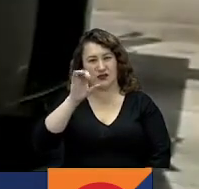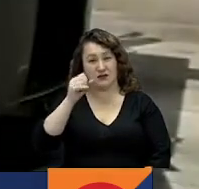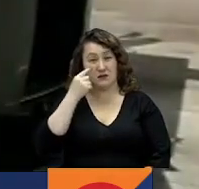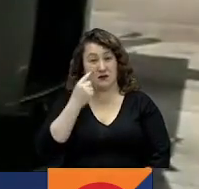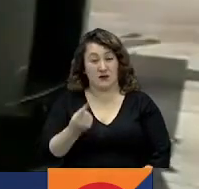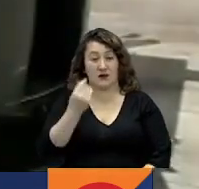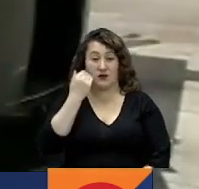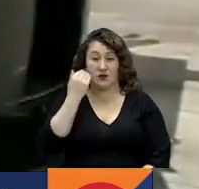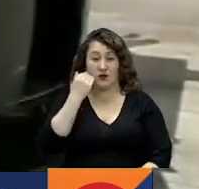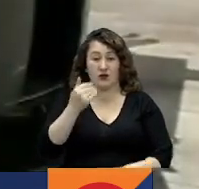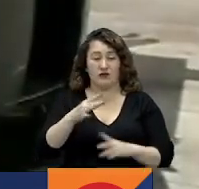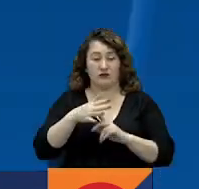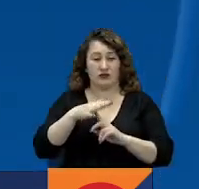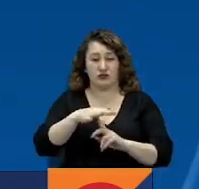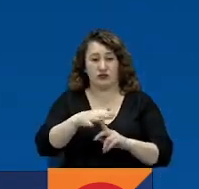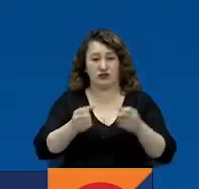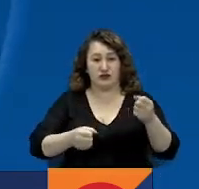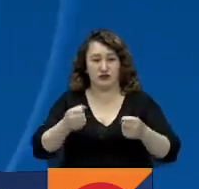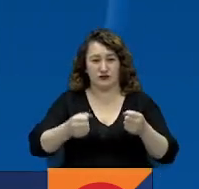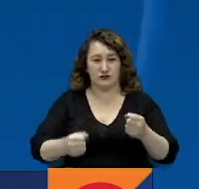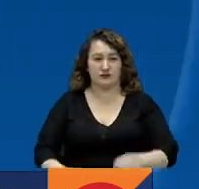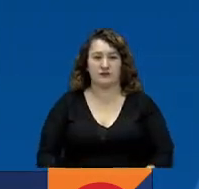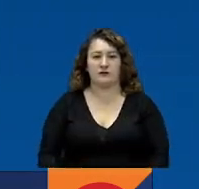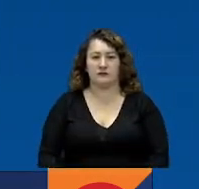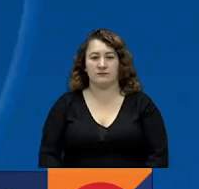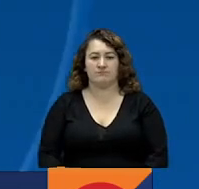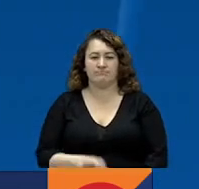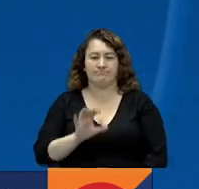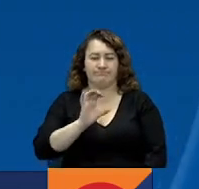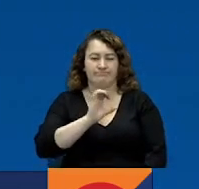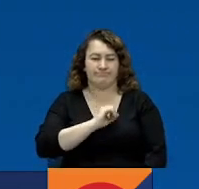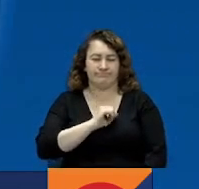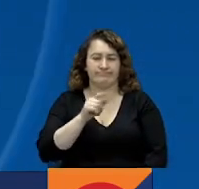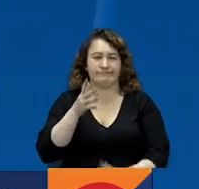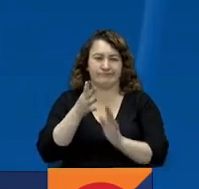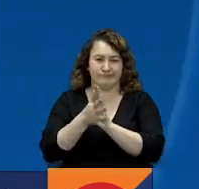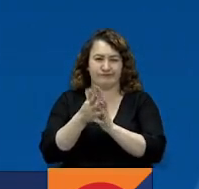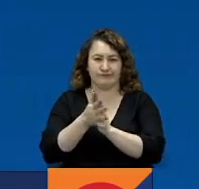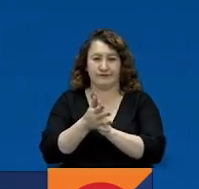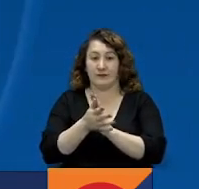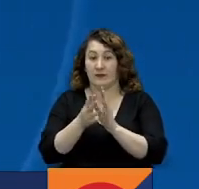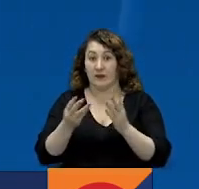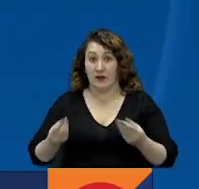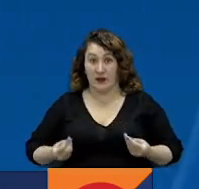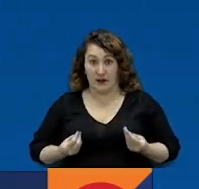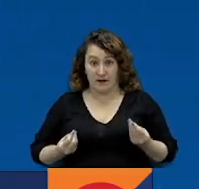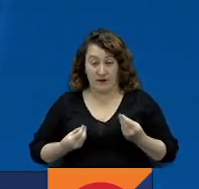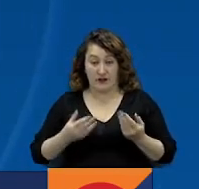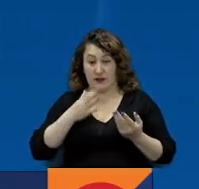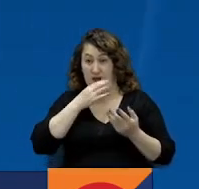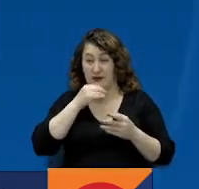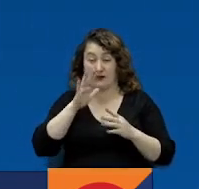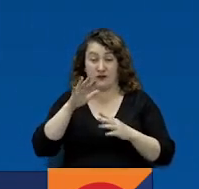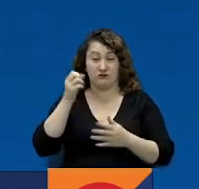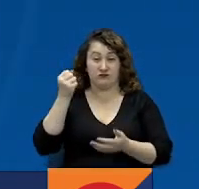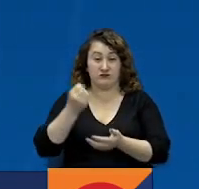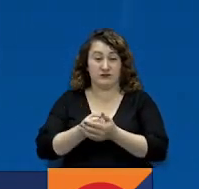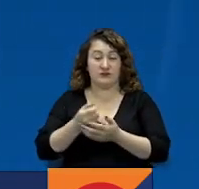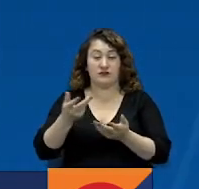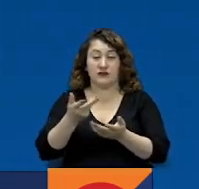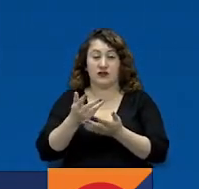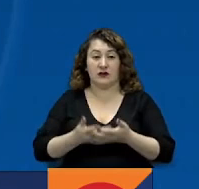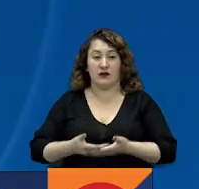curso de piloto para el helicóptero. Con tristeza lamento informar que no hubo sobrevivientes en el accidente aéreo en